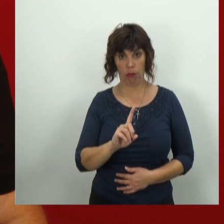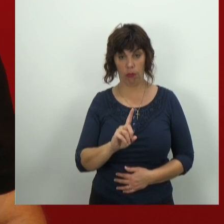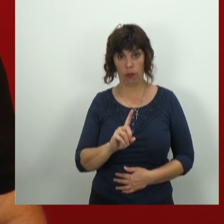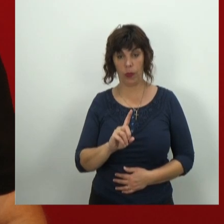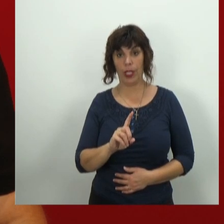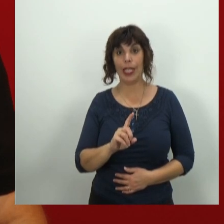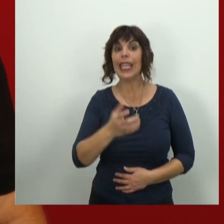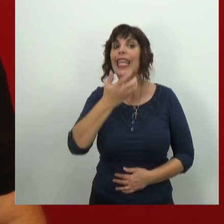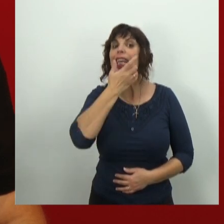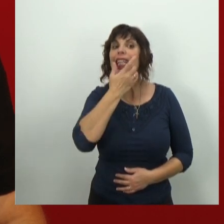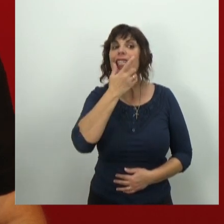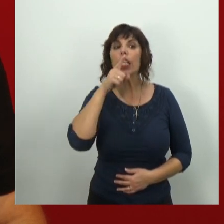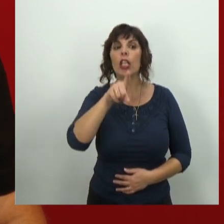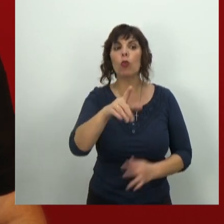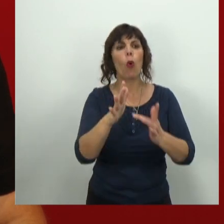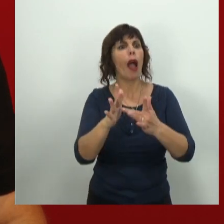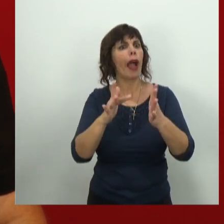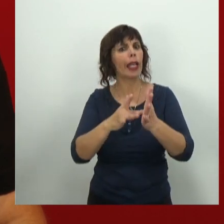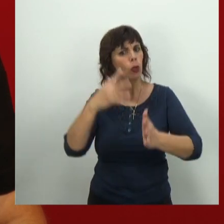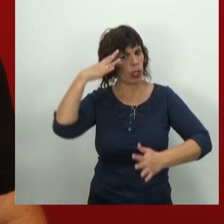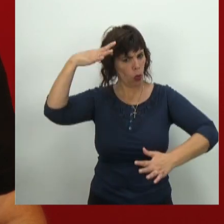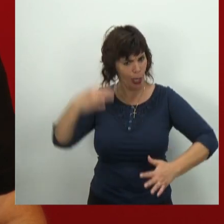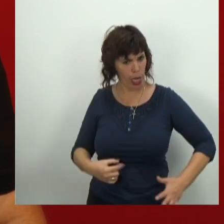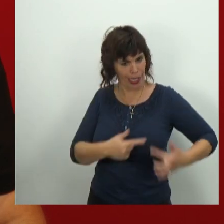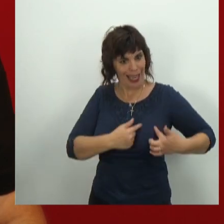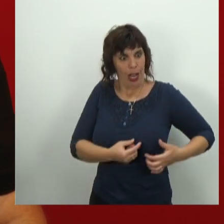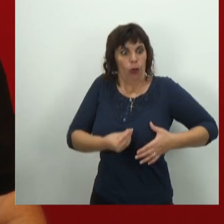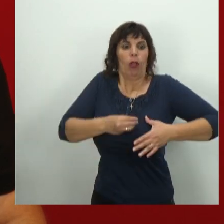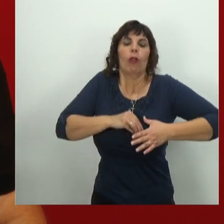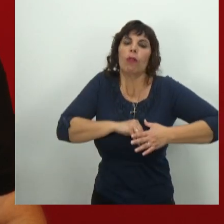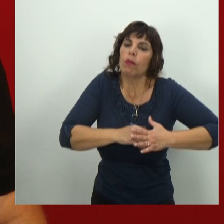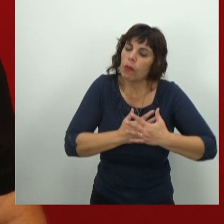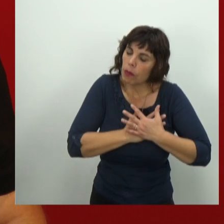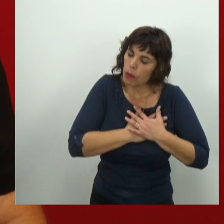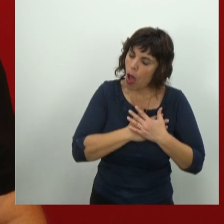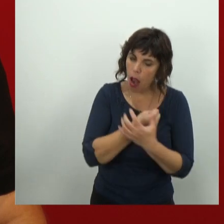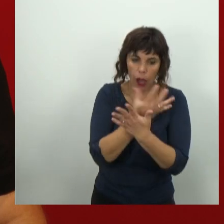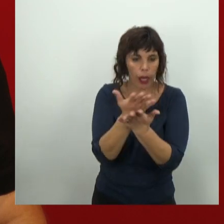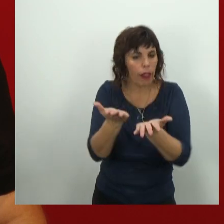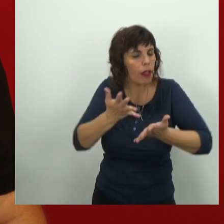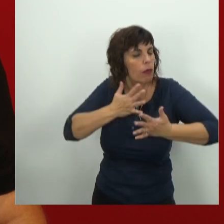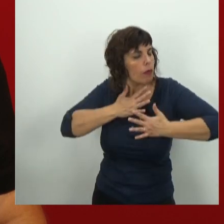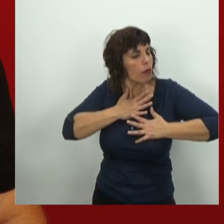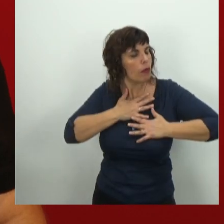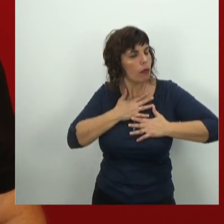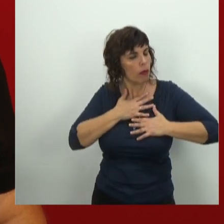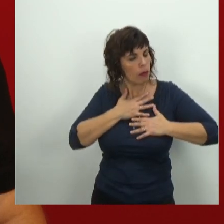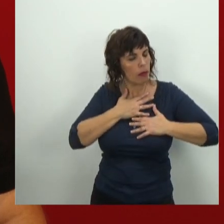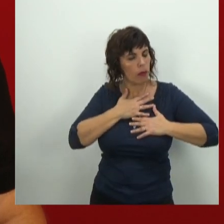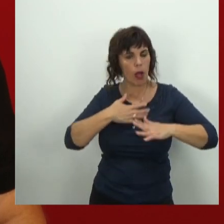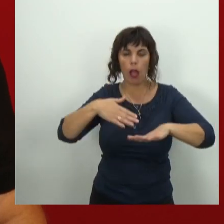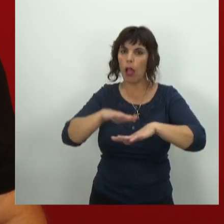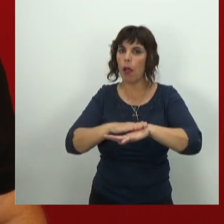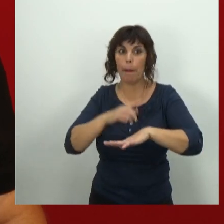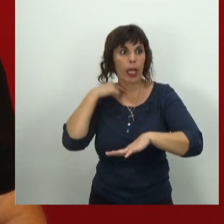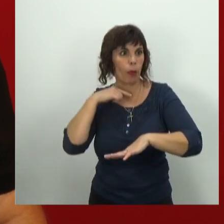cuando crees en Jesucristo, el Hijo de Dios, y recibes su gracia, y recibes el perdón